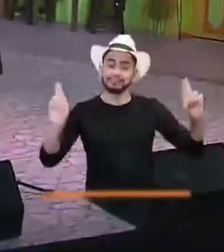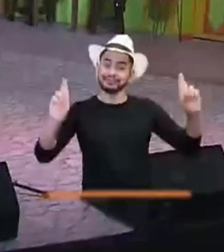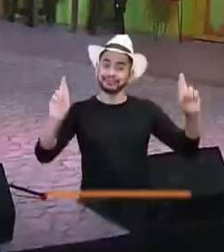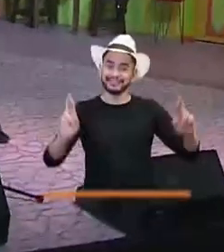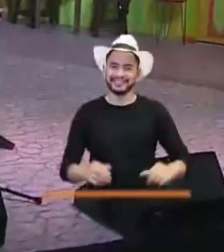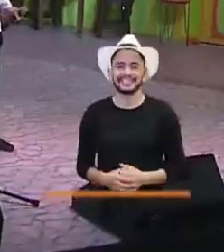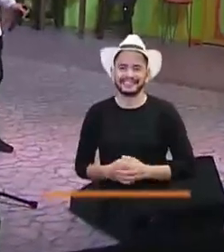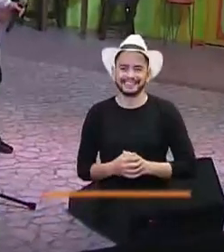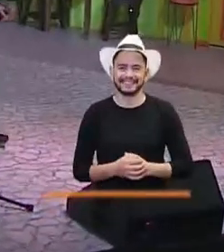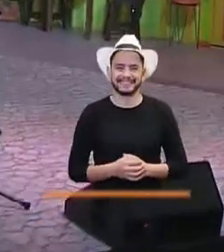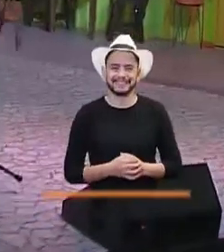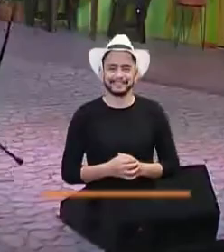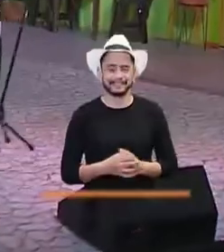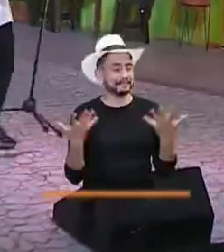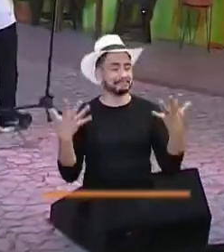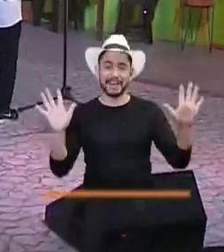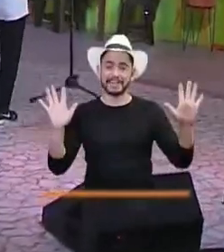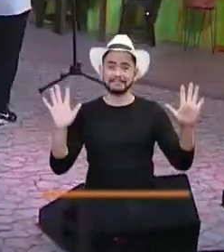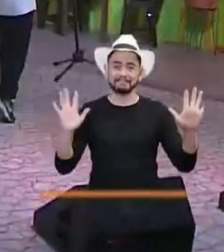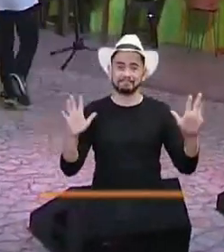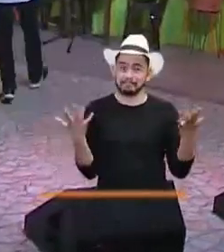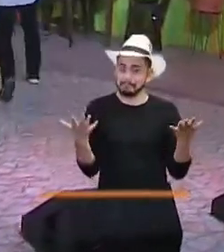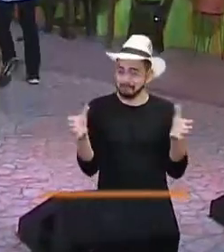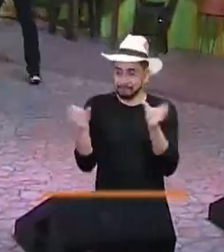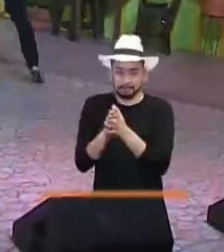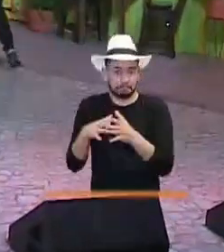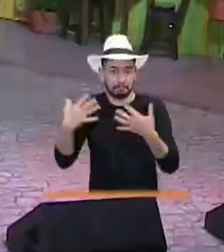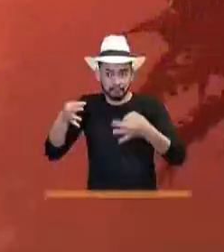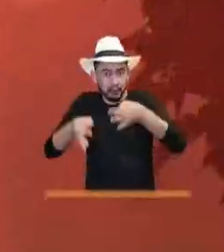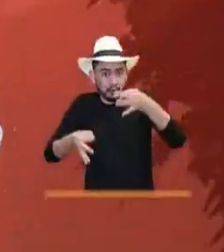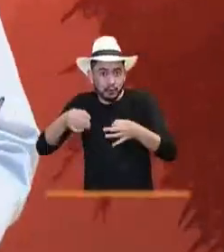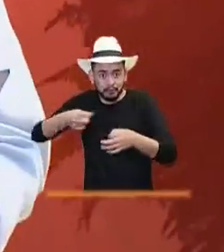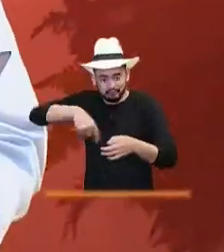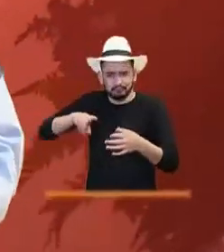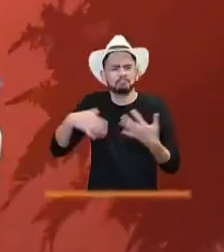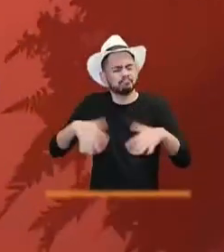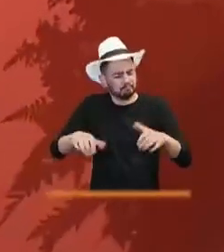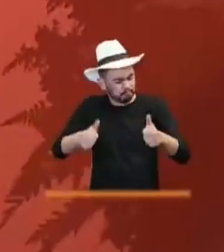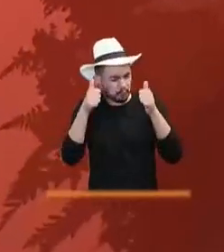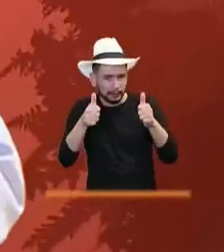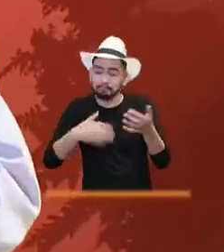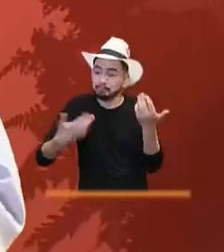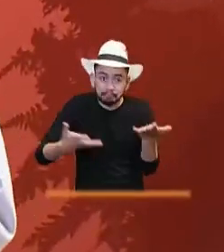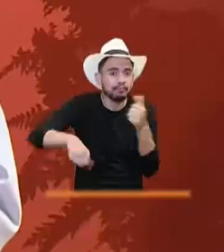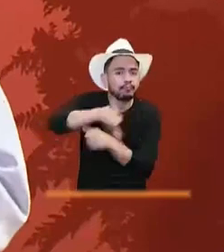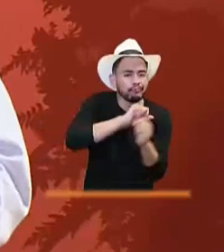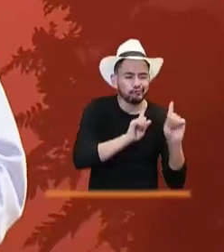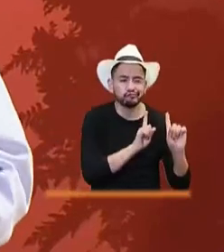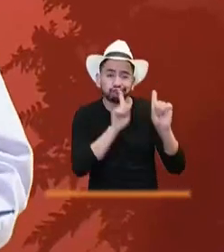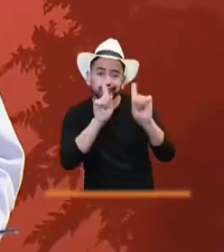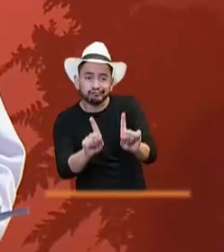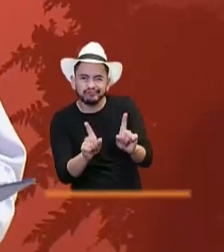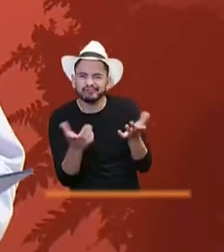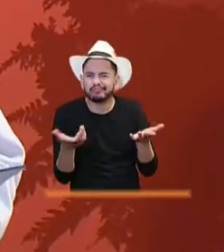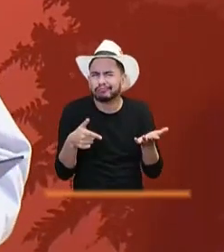Termina, termina, termina, suena la campana del jurado calificador. Llamamos a la siguiente pareja. Vienen entonces los trovadores, el abogado José